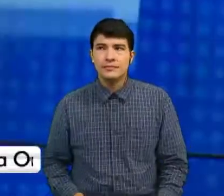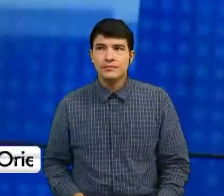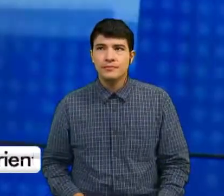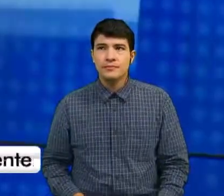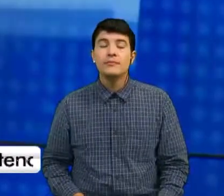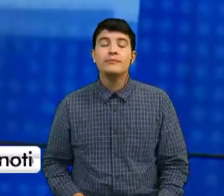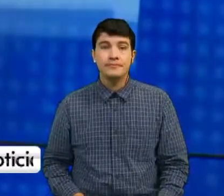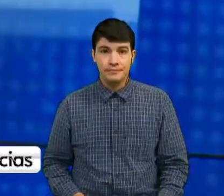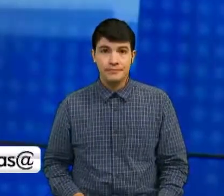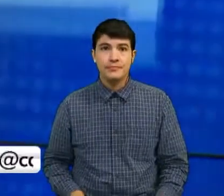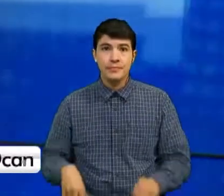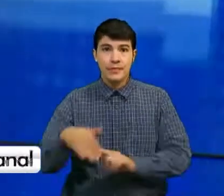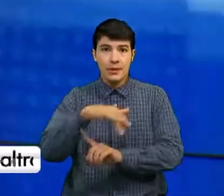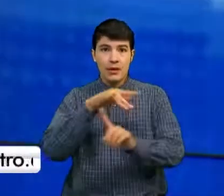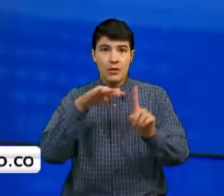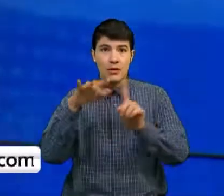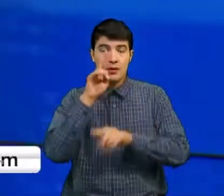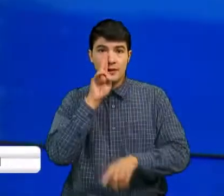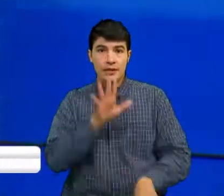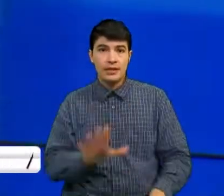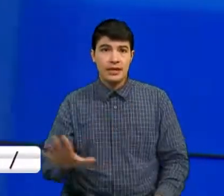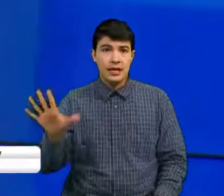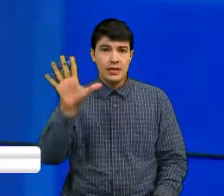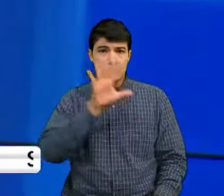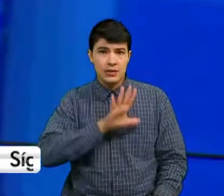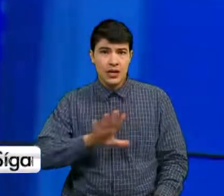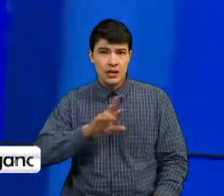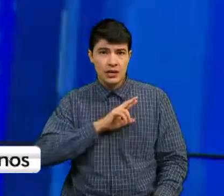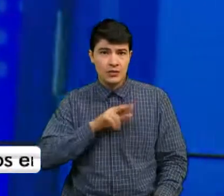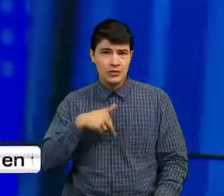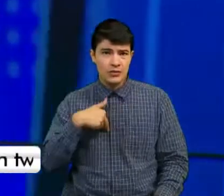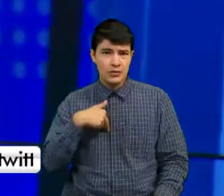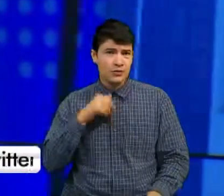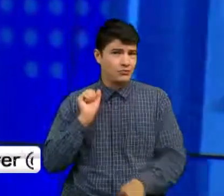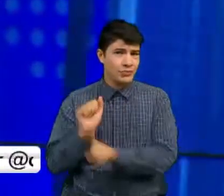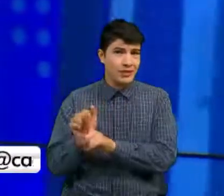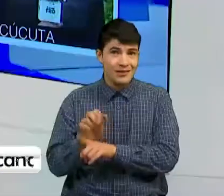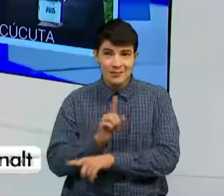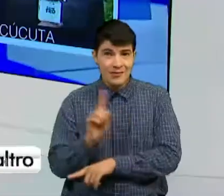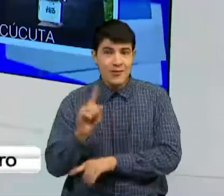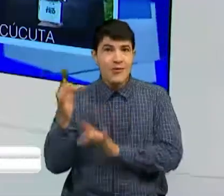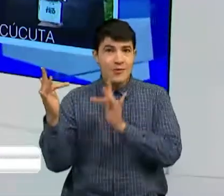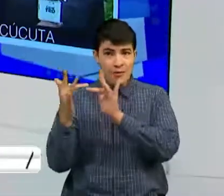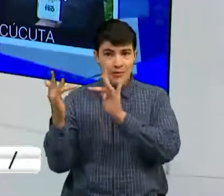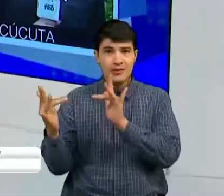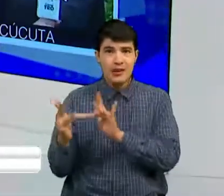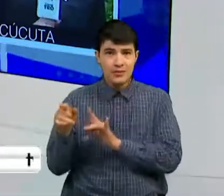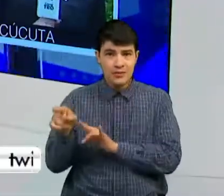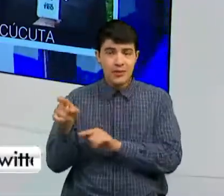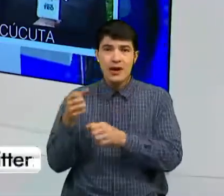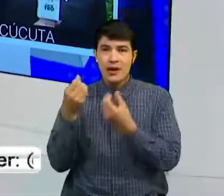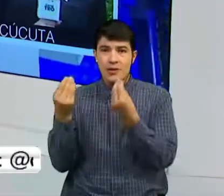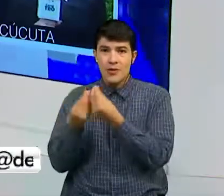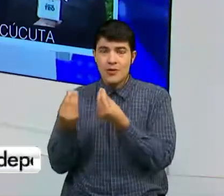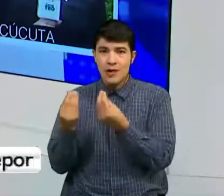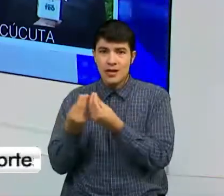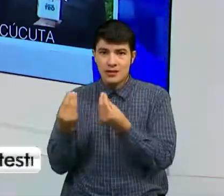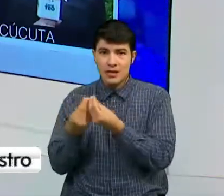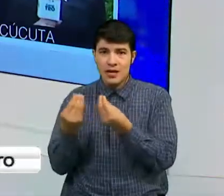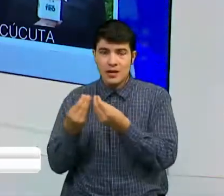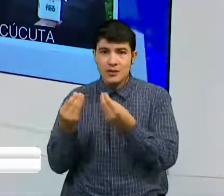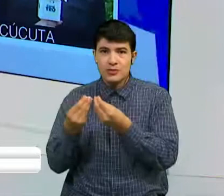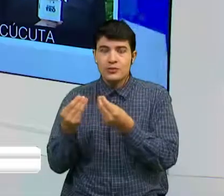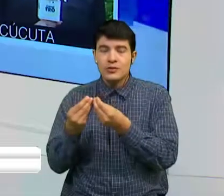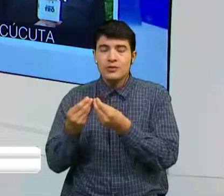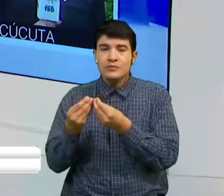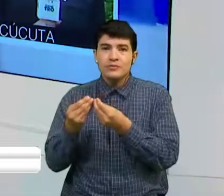Y es que el contexto nacional no es ajeno al oriente colombiano, pues ya tenemos a nuestros periodistas en diferentes puntos de